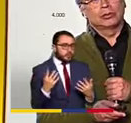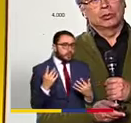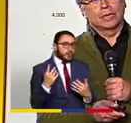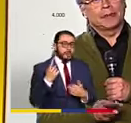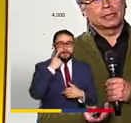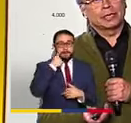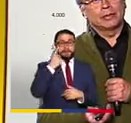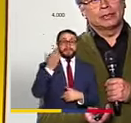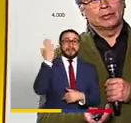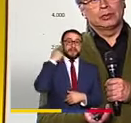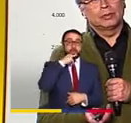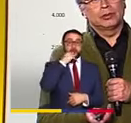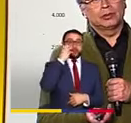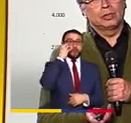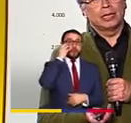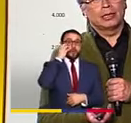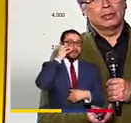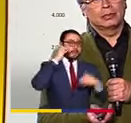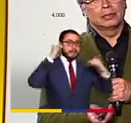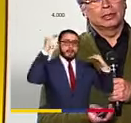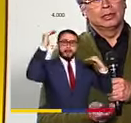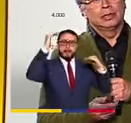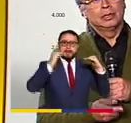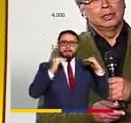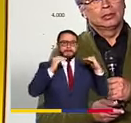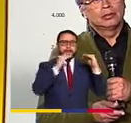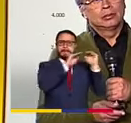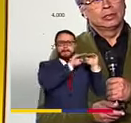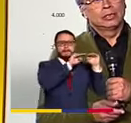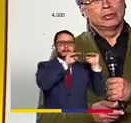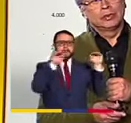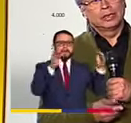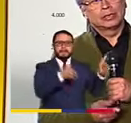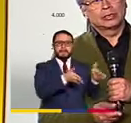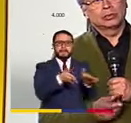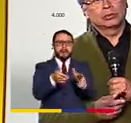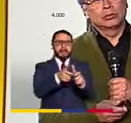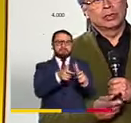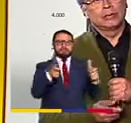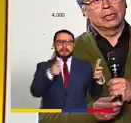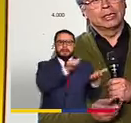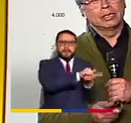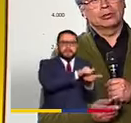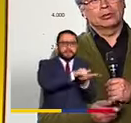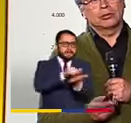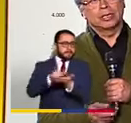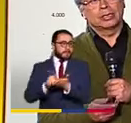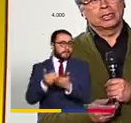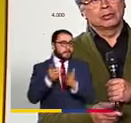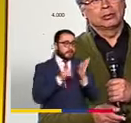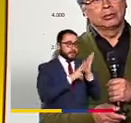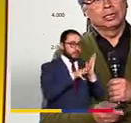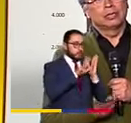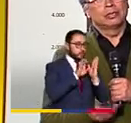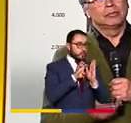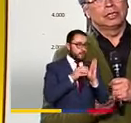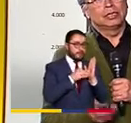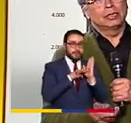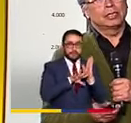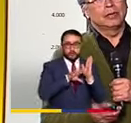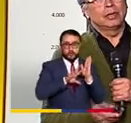entonces Duque prácticamente no disminuyó nada. Tuvo en el 2018 9.541,